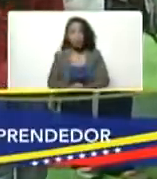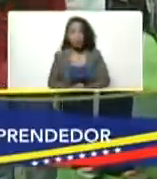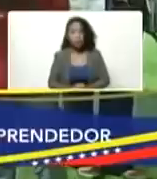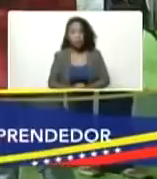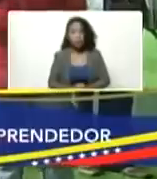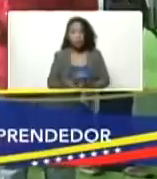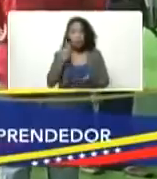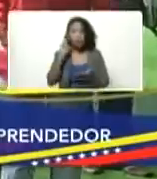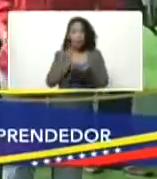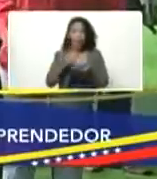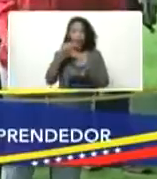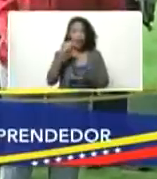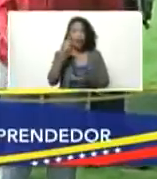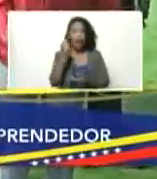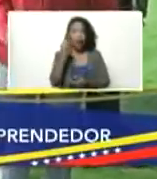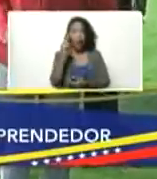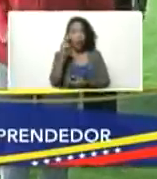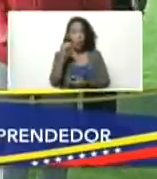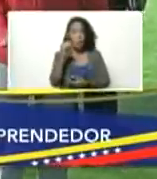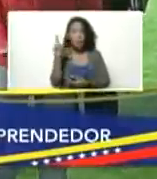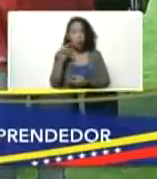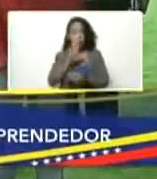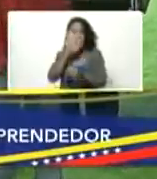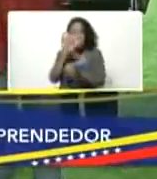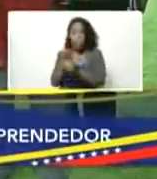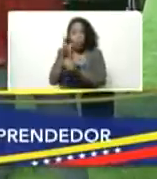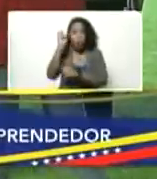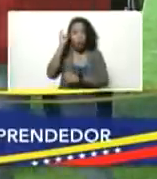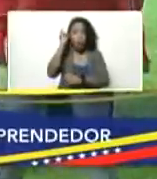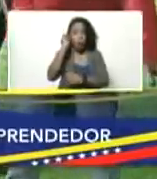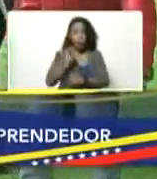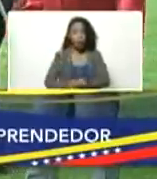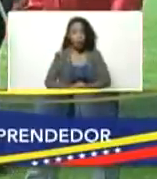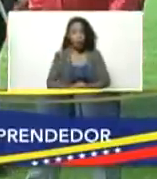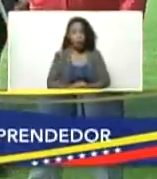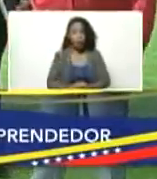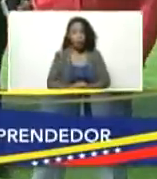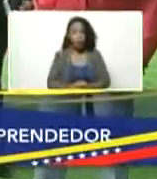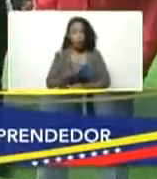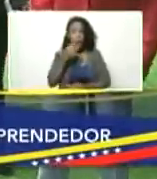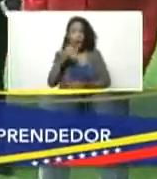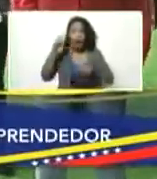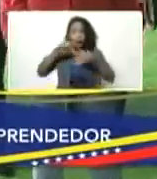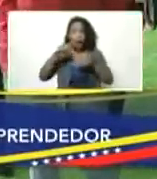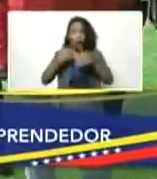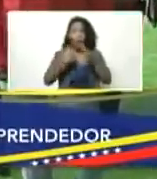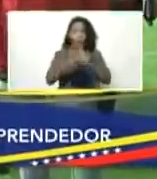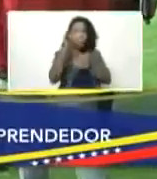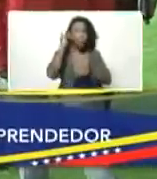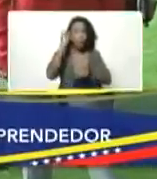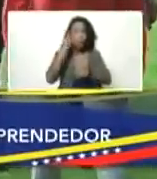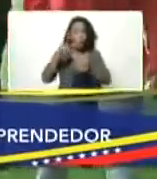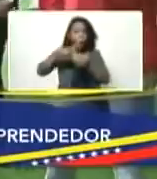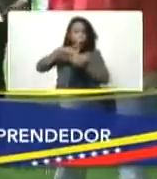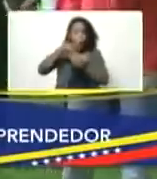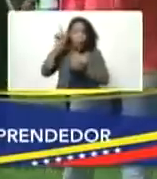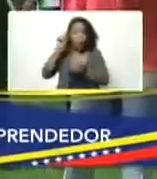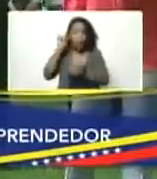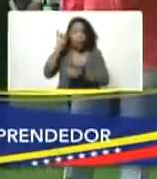llegó Nahum Fernández. ¿Ya tapaste el hueco en la Yaguara, Nahum? Bueno, de aquí nos vamos a la Yaguara a ver los huecos en la